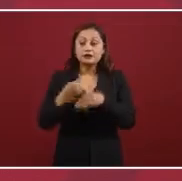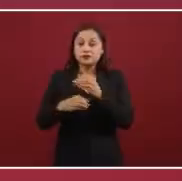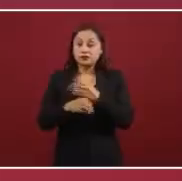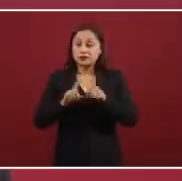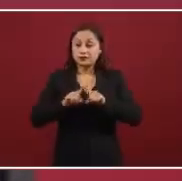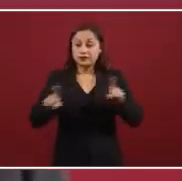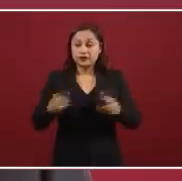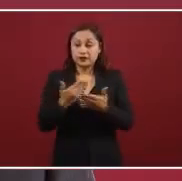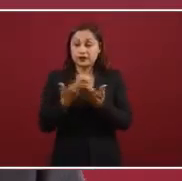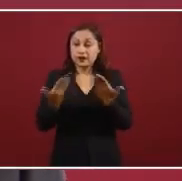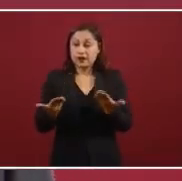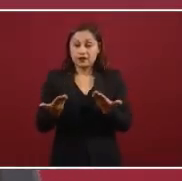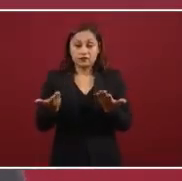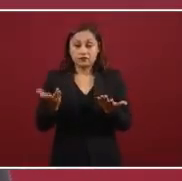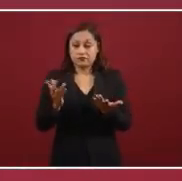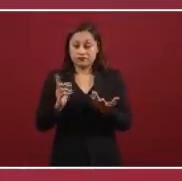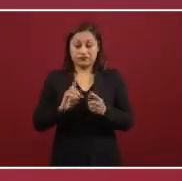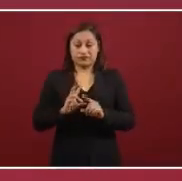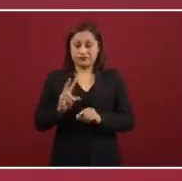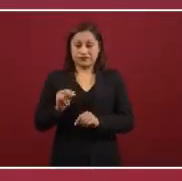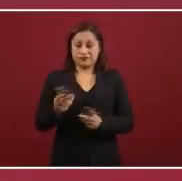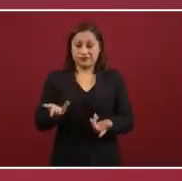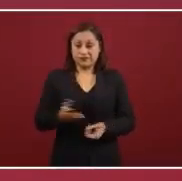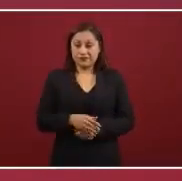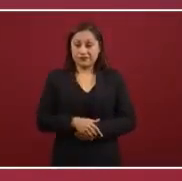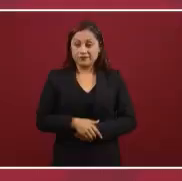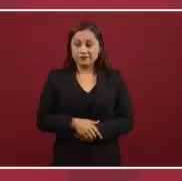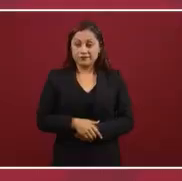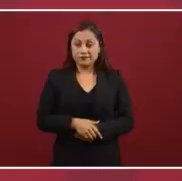Además, yo no voy